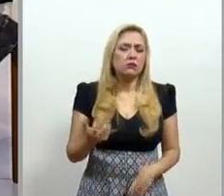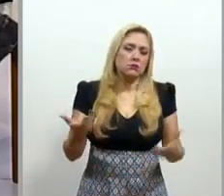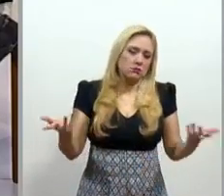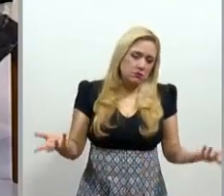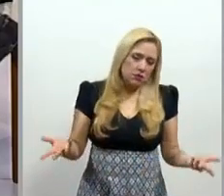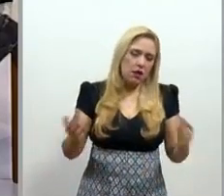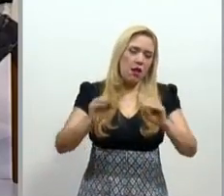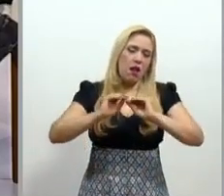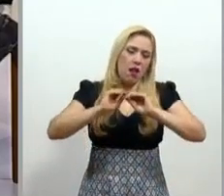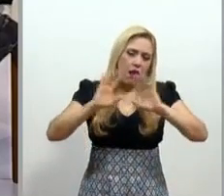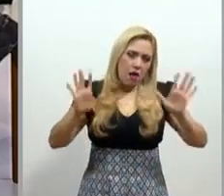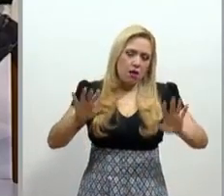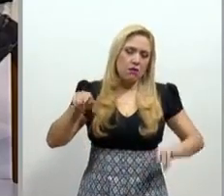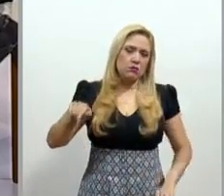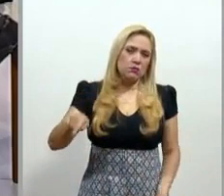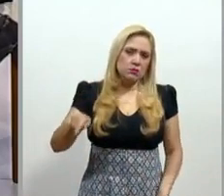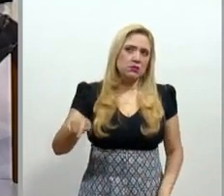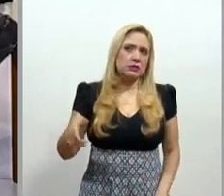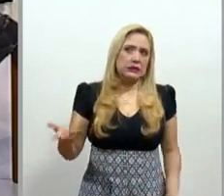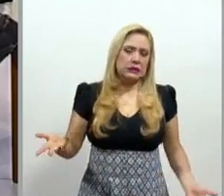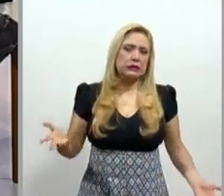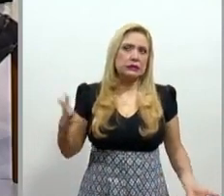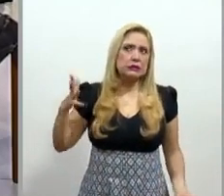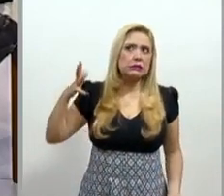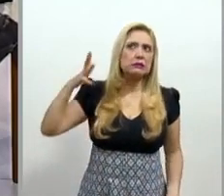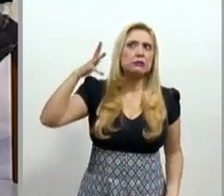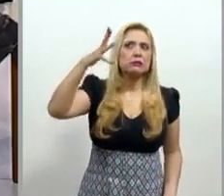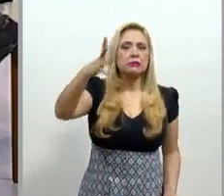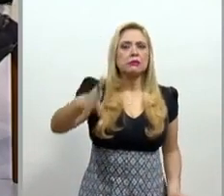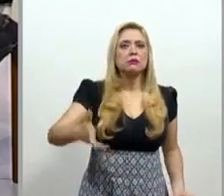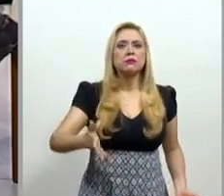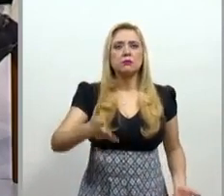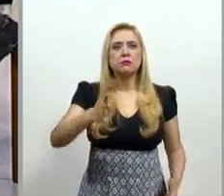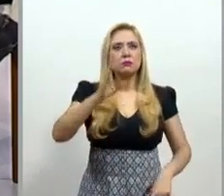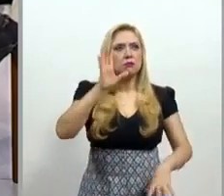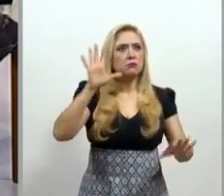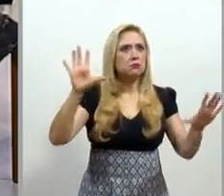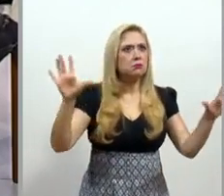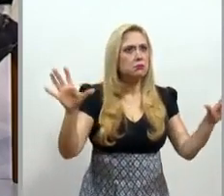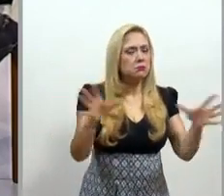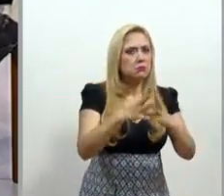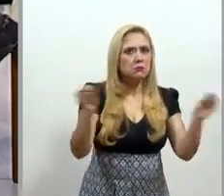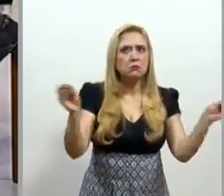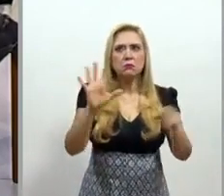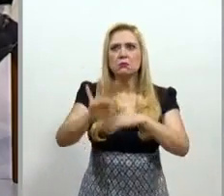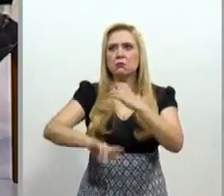tenerlos, digamos, en una consideración especial y qué reflexión te merece, digamos, esta preocupación?